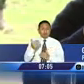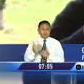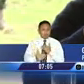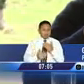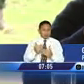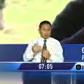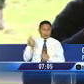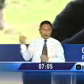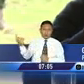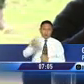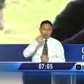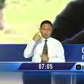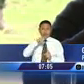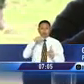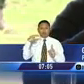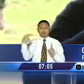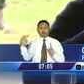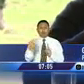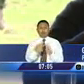la situación